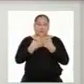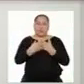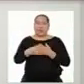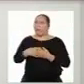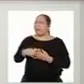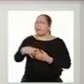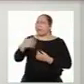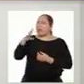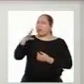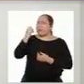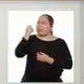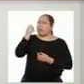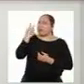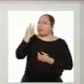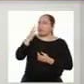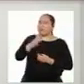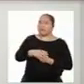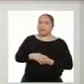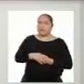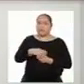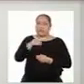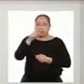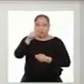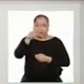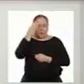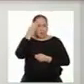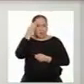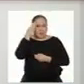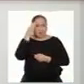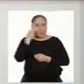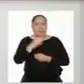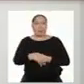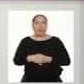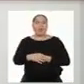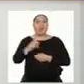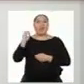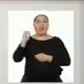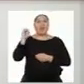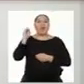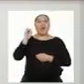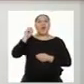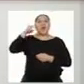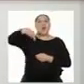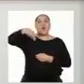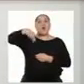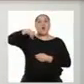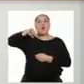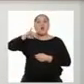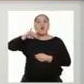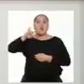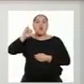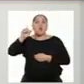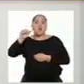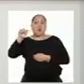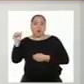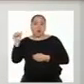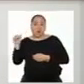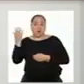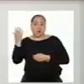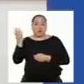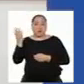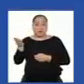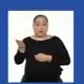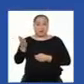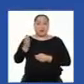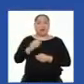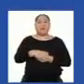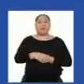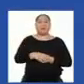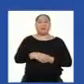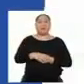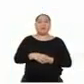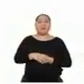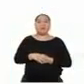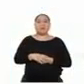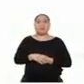Jonathan ¿Tú sabías que según la Organización de las Naciones Unidas para la Alimentación y la Agricultura